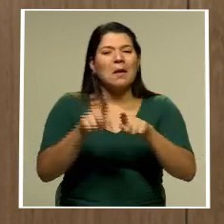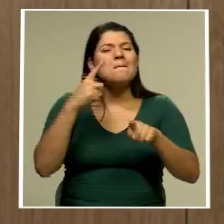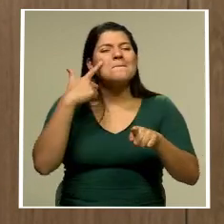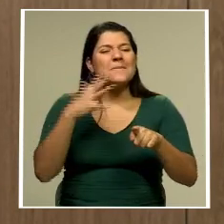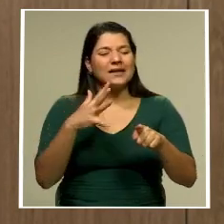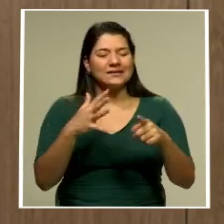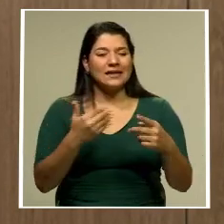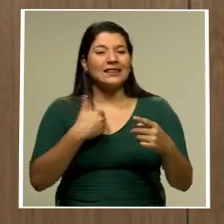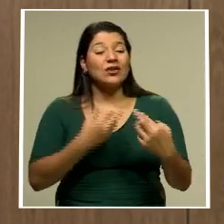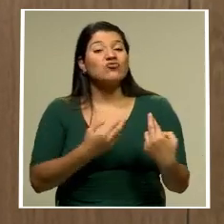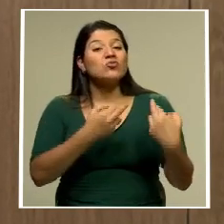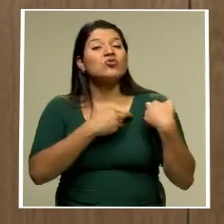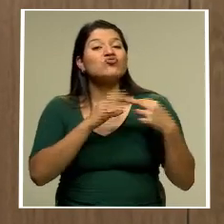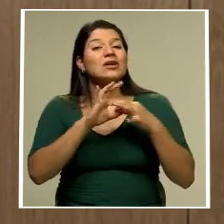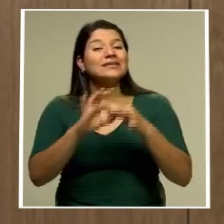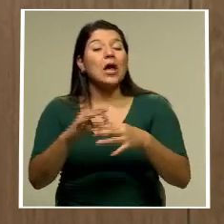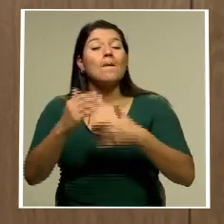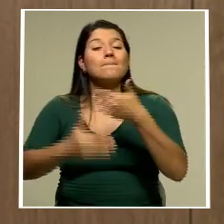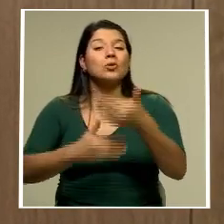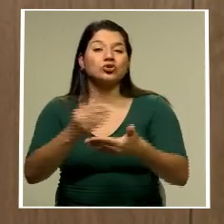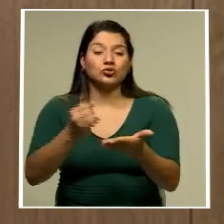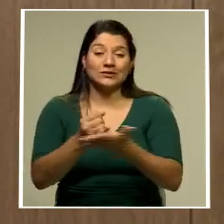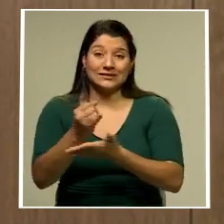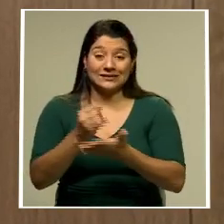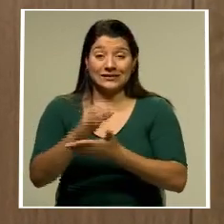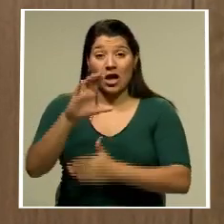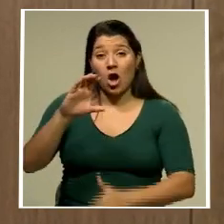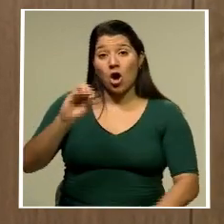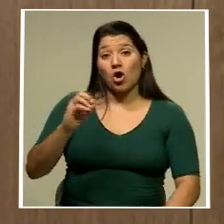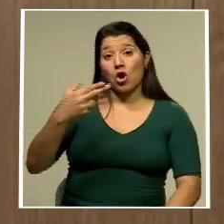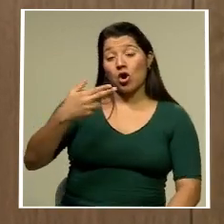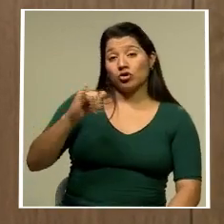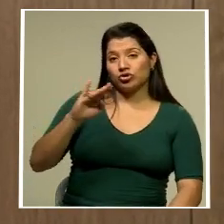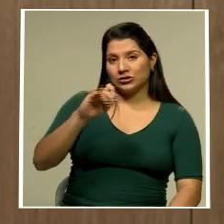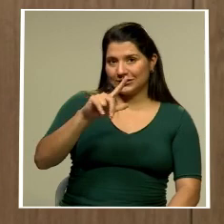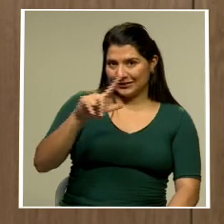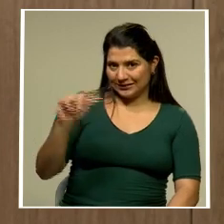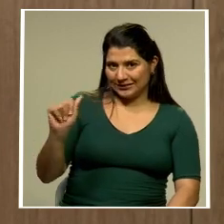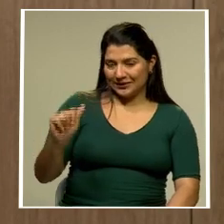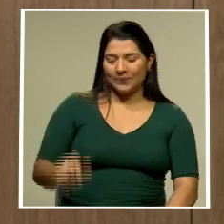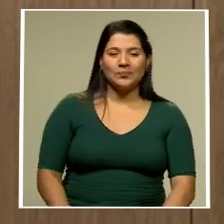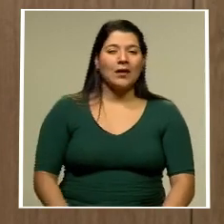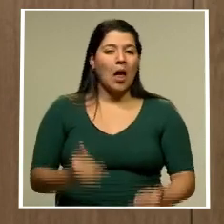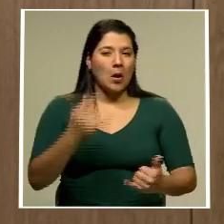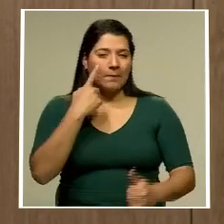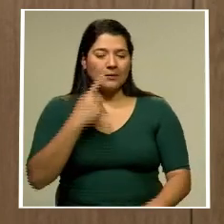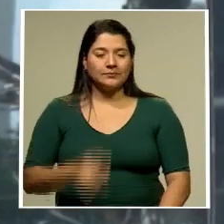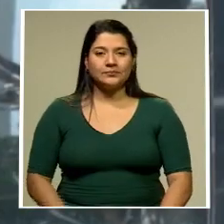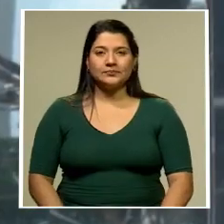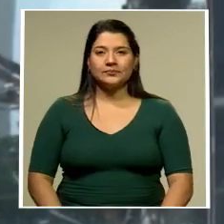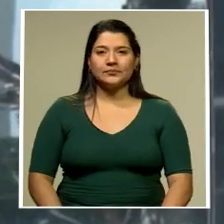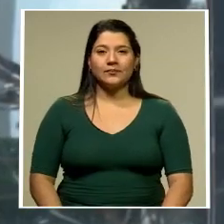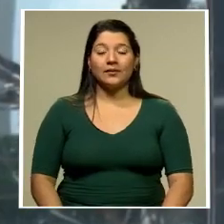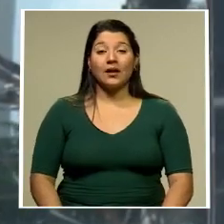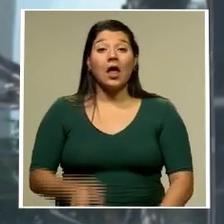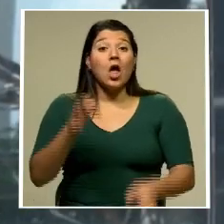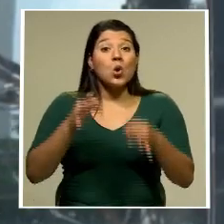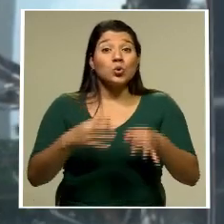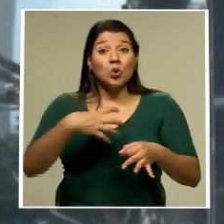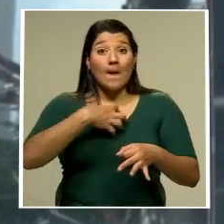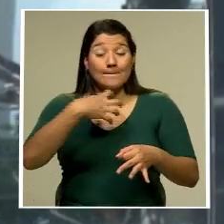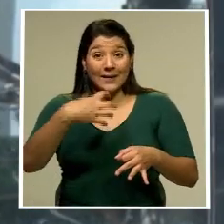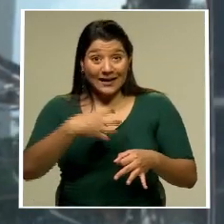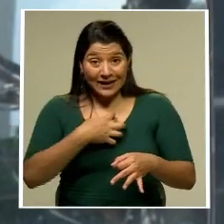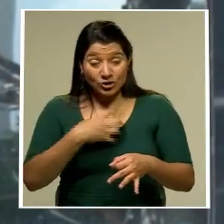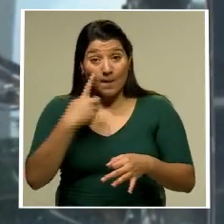de este grupo que está siendo vinculado, en este caso policialmente conocido como Cochinilla. Veamos. La audiencia de apelación de